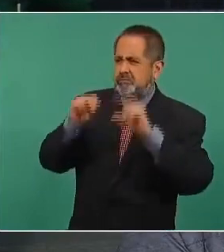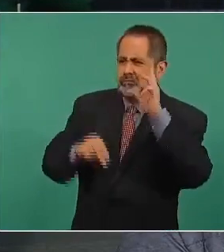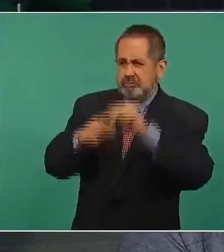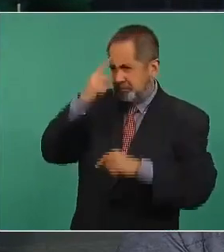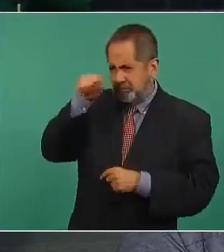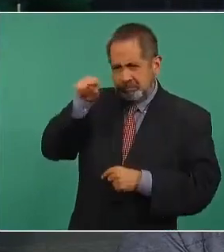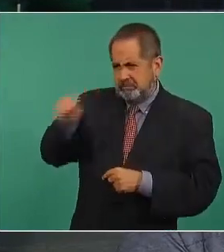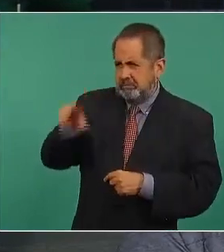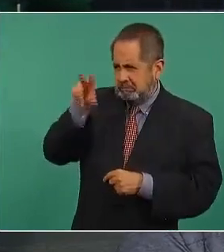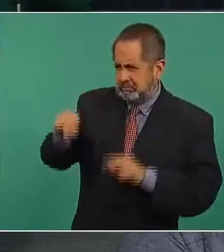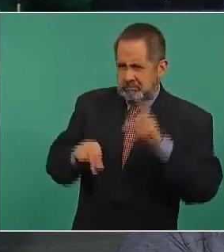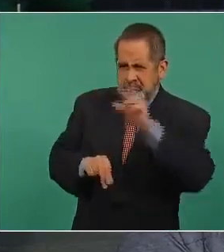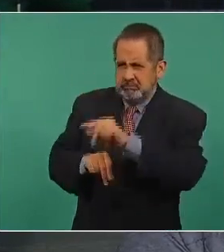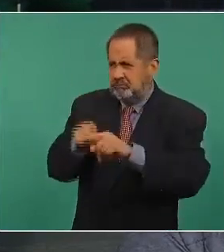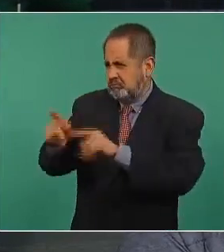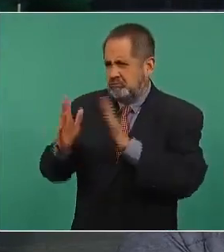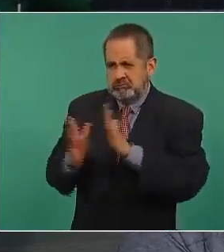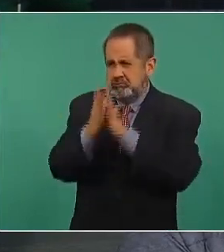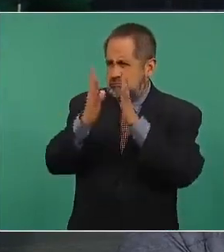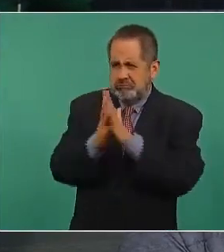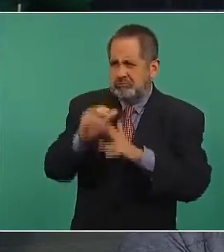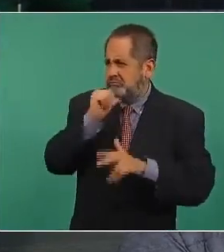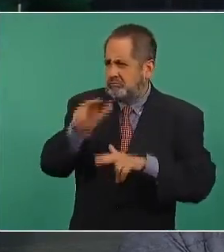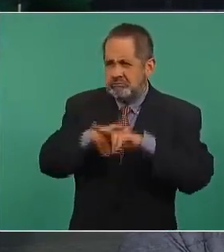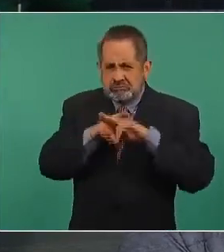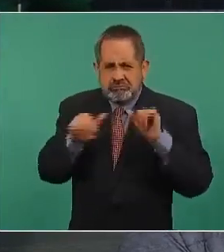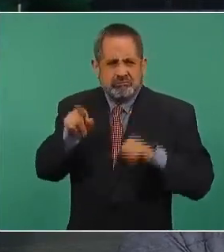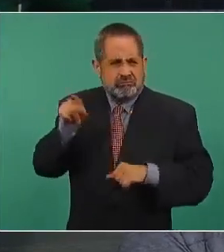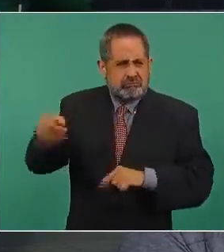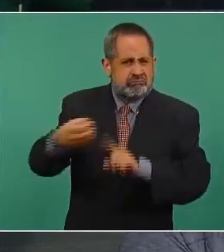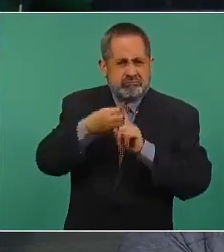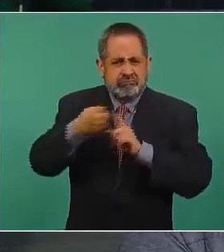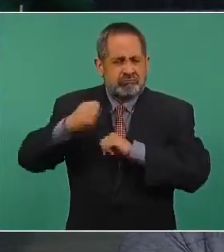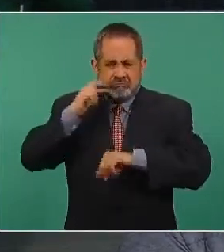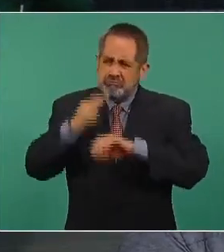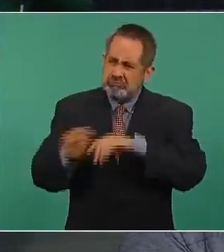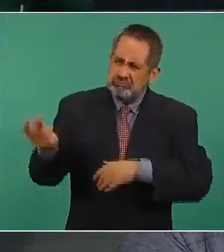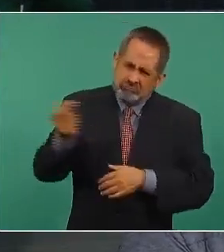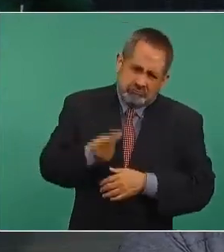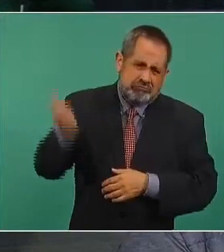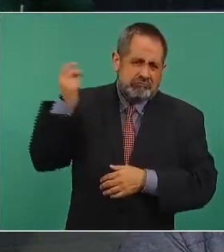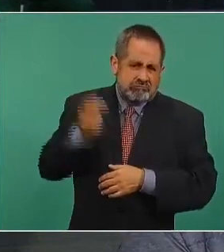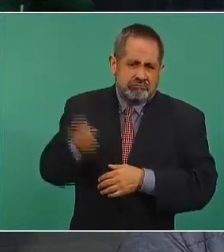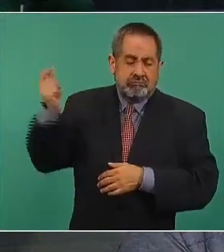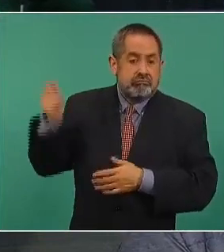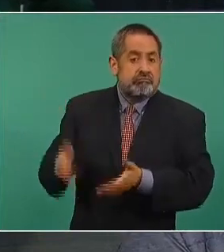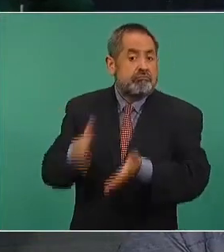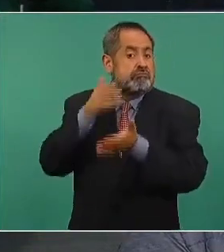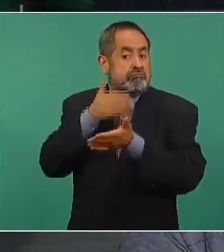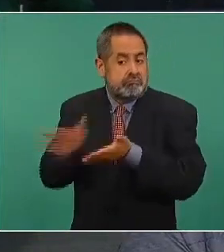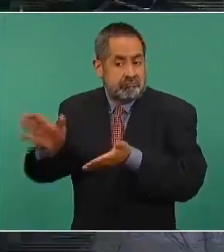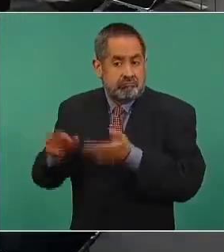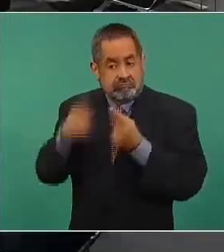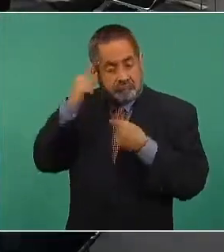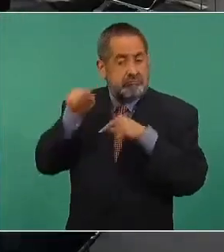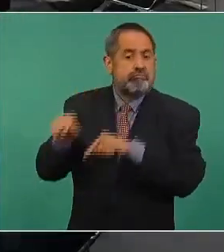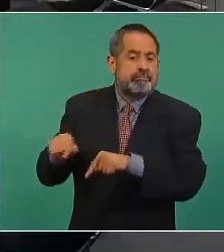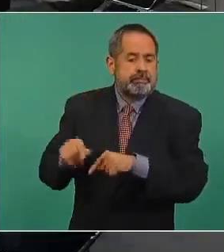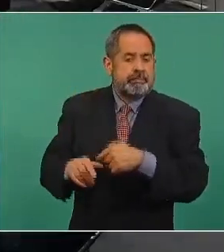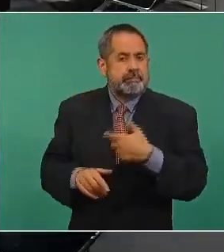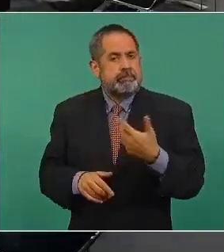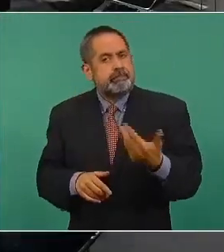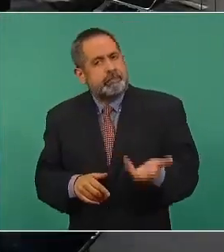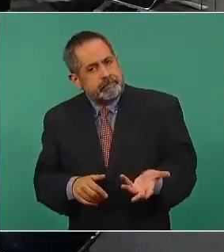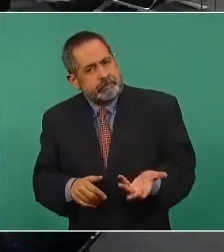evento de él, que él no había participado en la organización y que se fuera. Entonces lo echaron del lugar. Entonces es